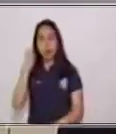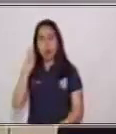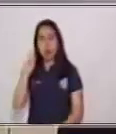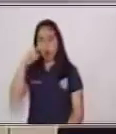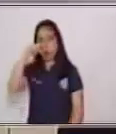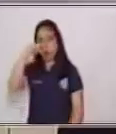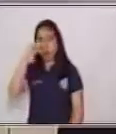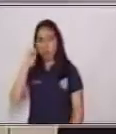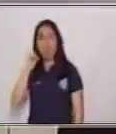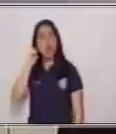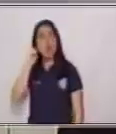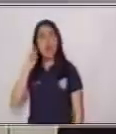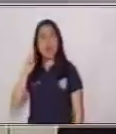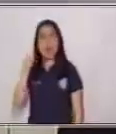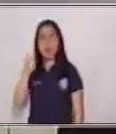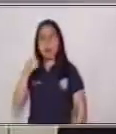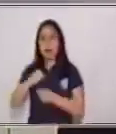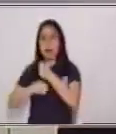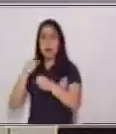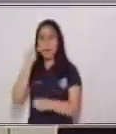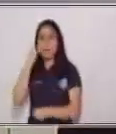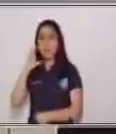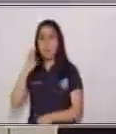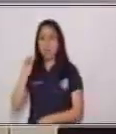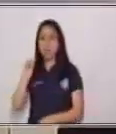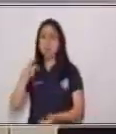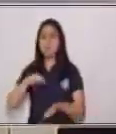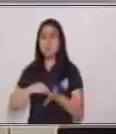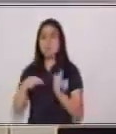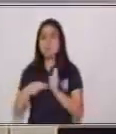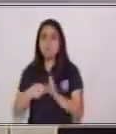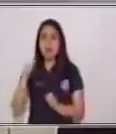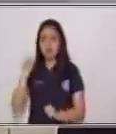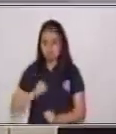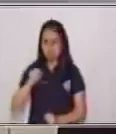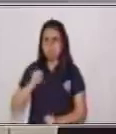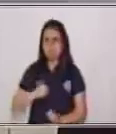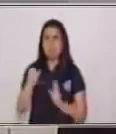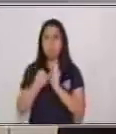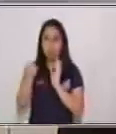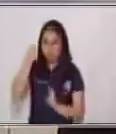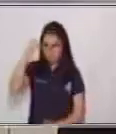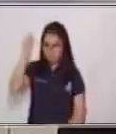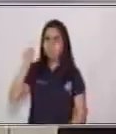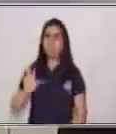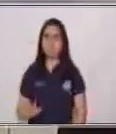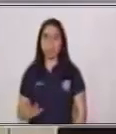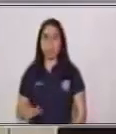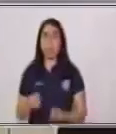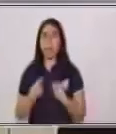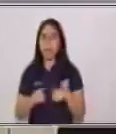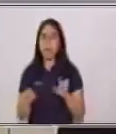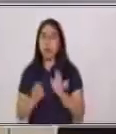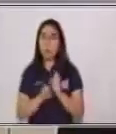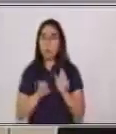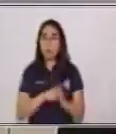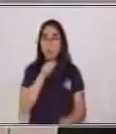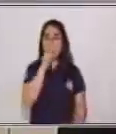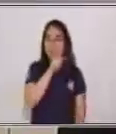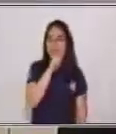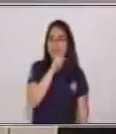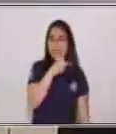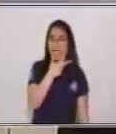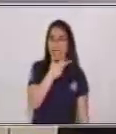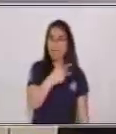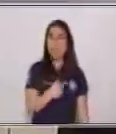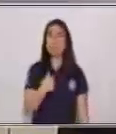grafica, valga la redundancia, al momento de escribir. Los dos van a sonar al momento de hablar, pero el ortográfico lo vamos a aplicar